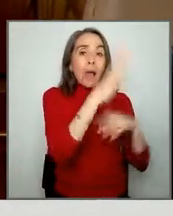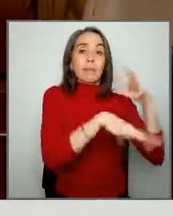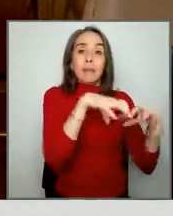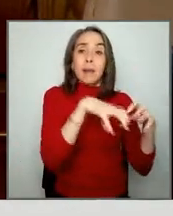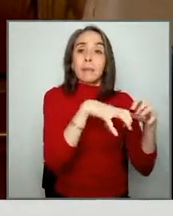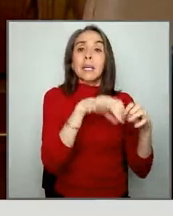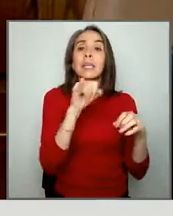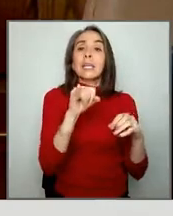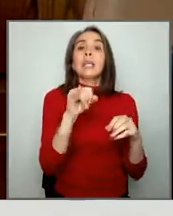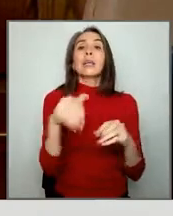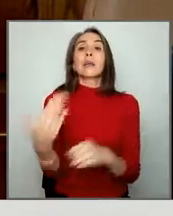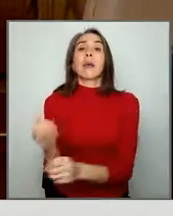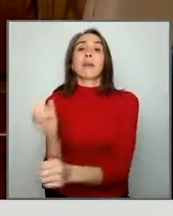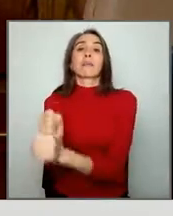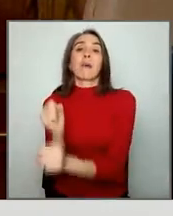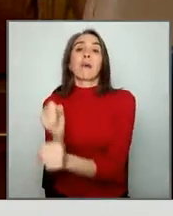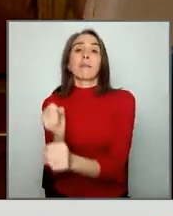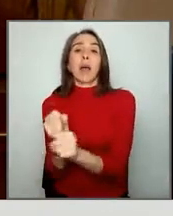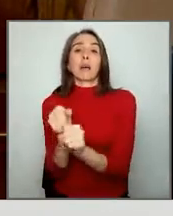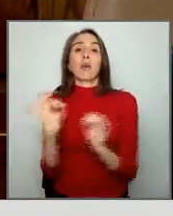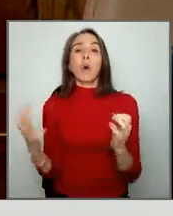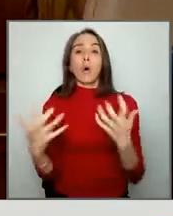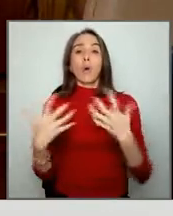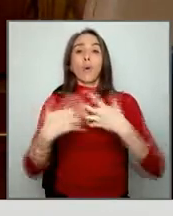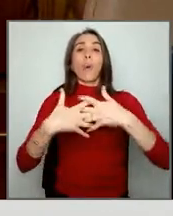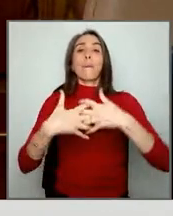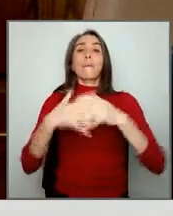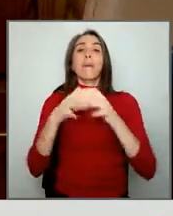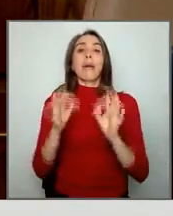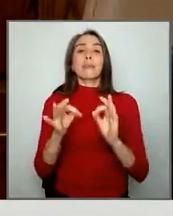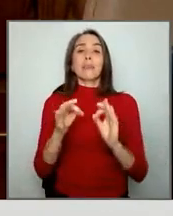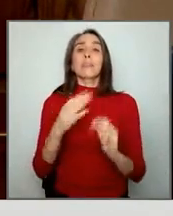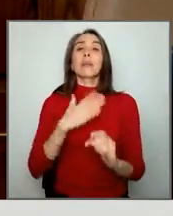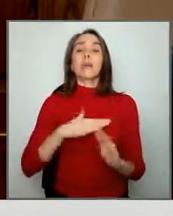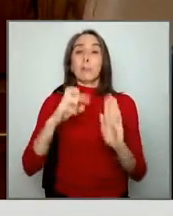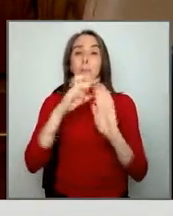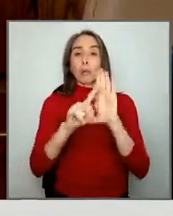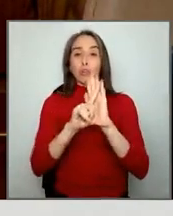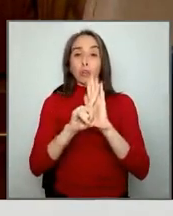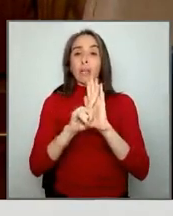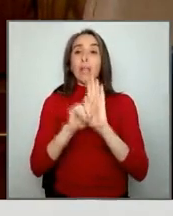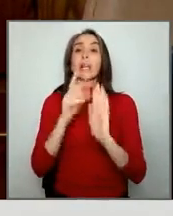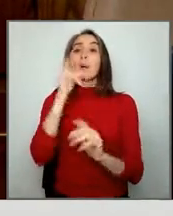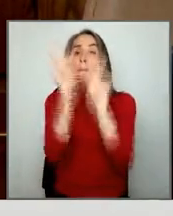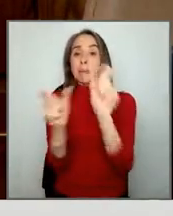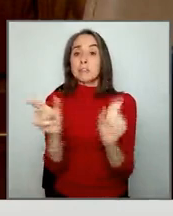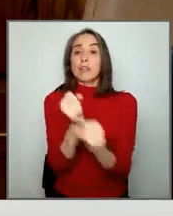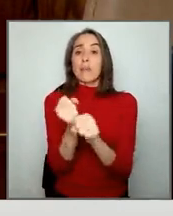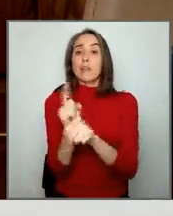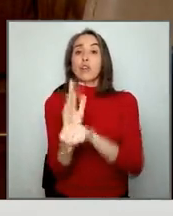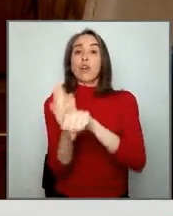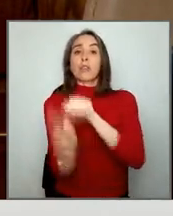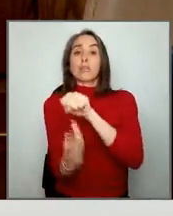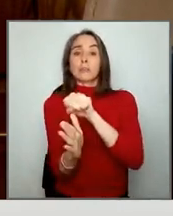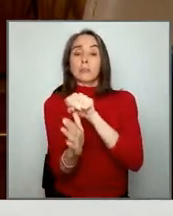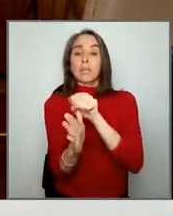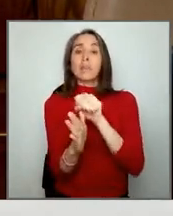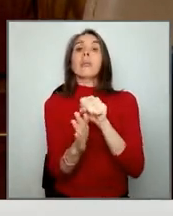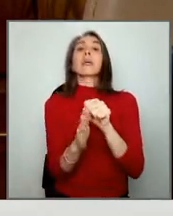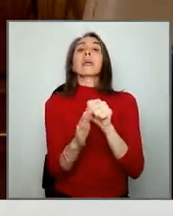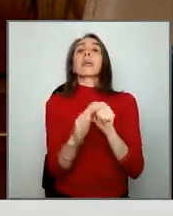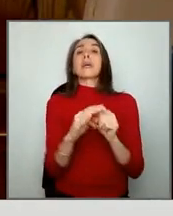eso es lo que nosotros buscamos en este proyecto de ley que la gente pueda asegurar sus puestos de trabajo en el mediano y largo plazo también